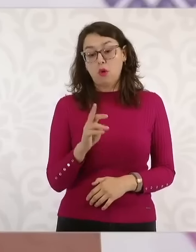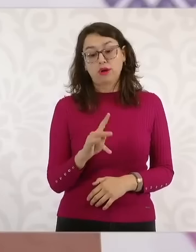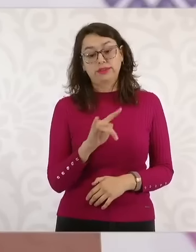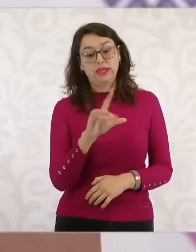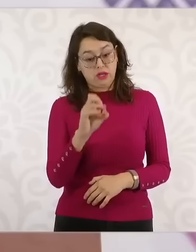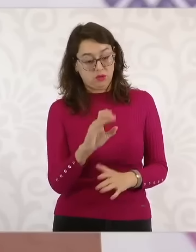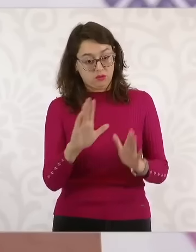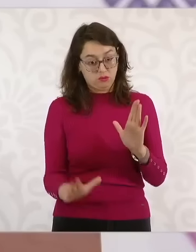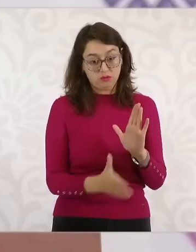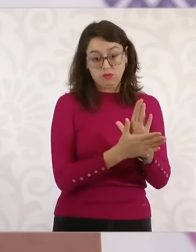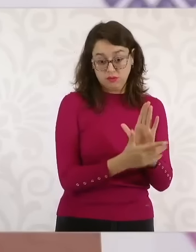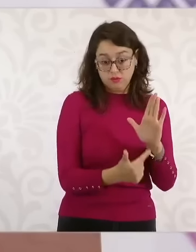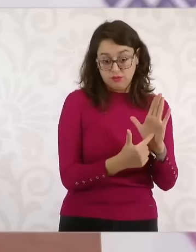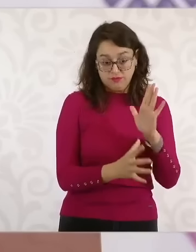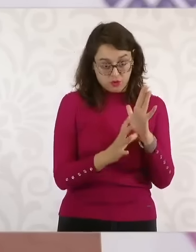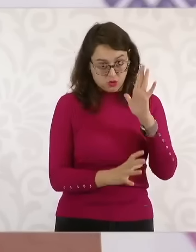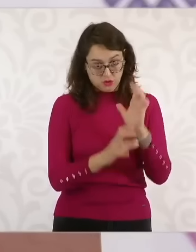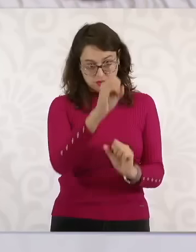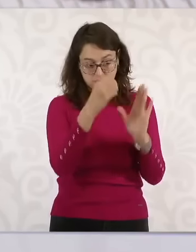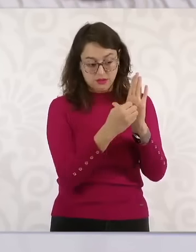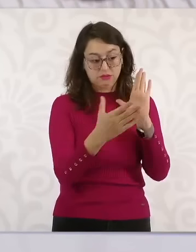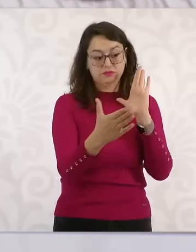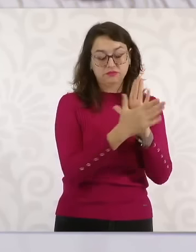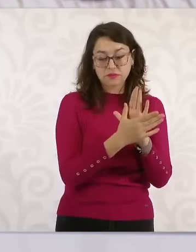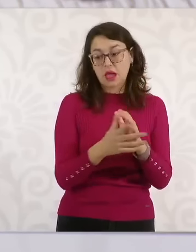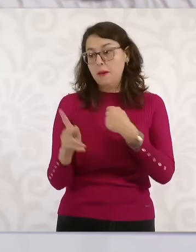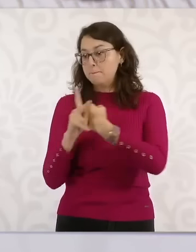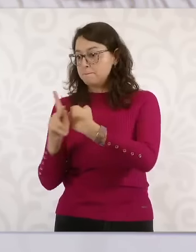aquí, de defensa de la soberanía, solución